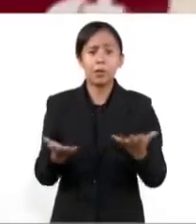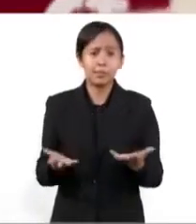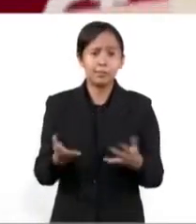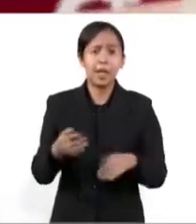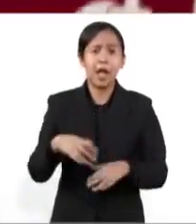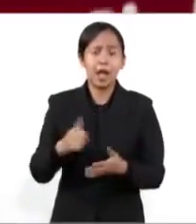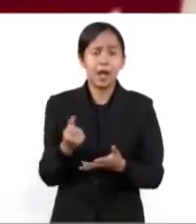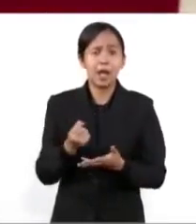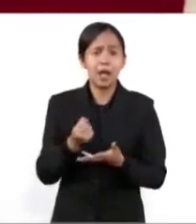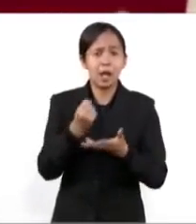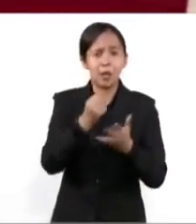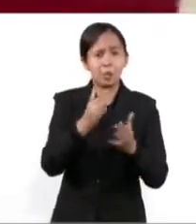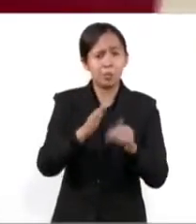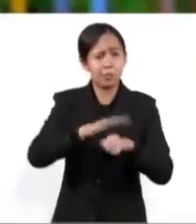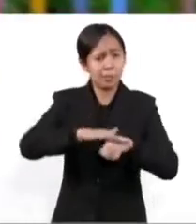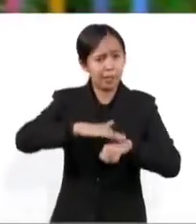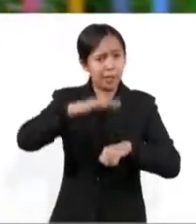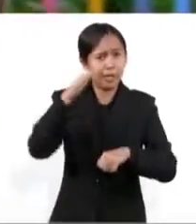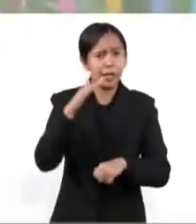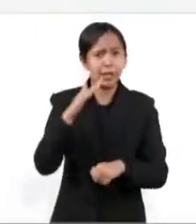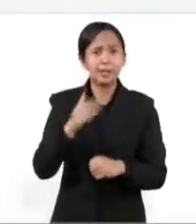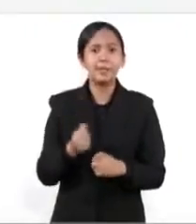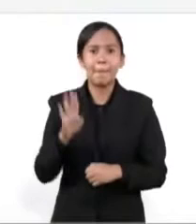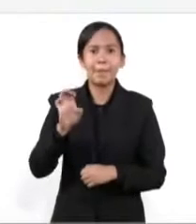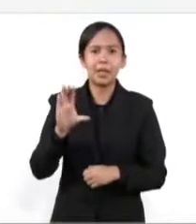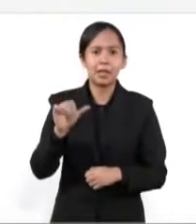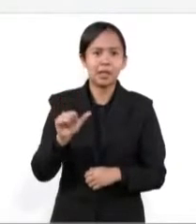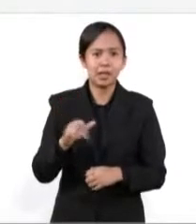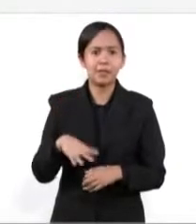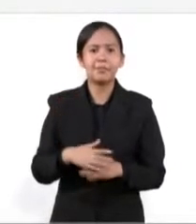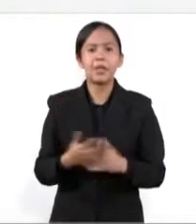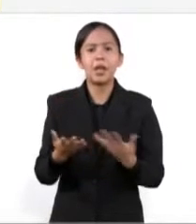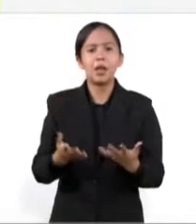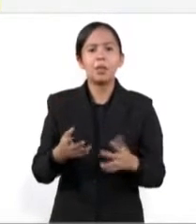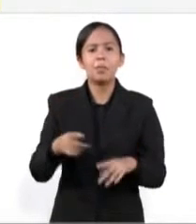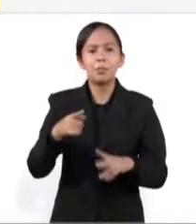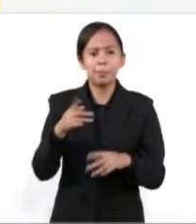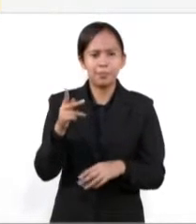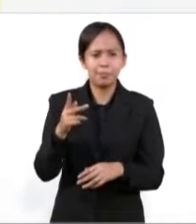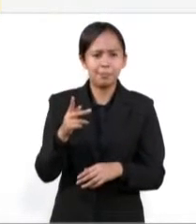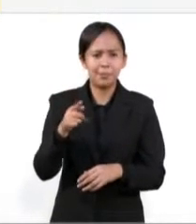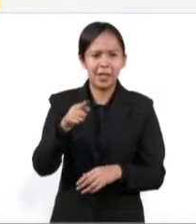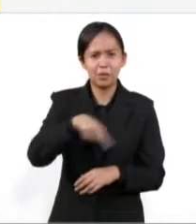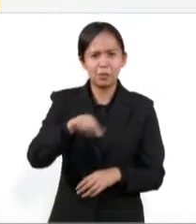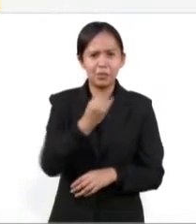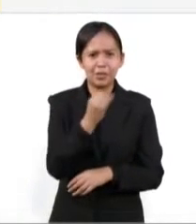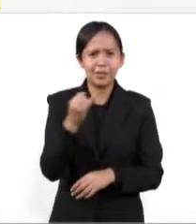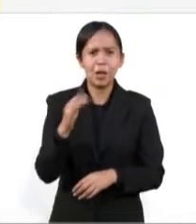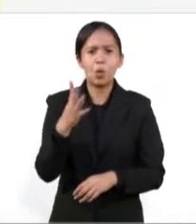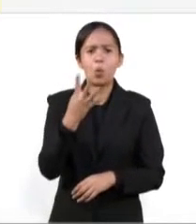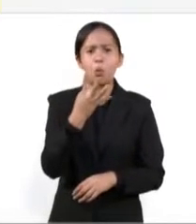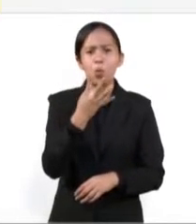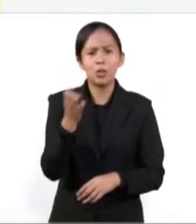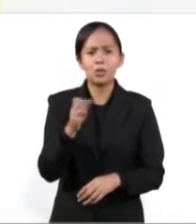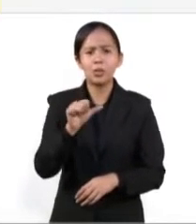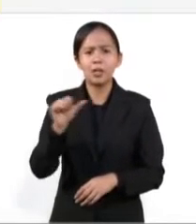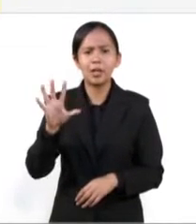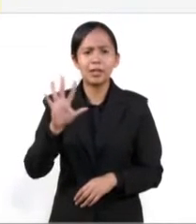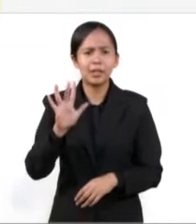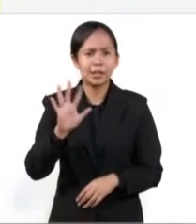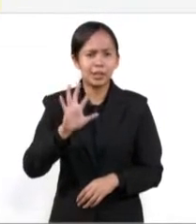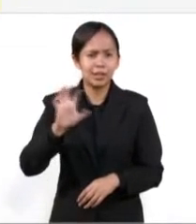programa Bienestar para Niñas y Niños, Mi Beca para Empezar, en preescolar de 400 a 500 pesos mensuales, en primaria y secundaria